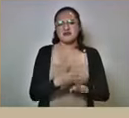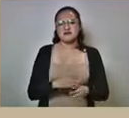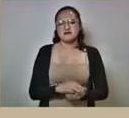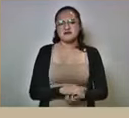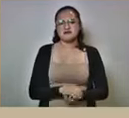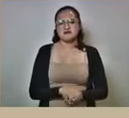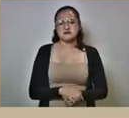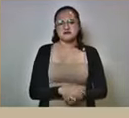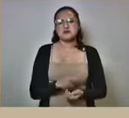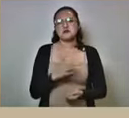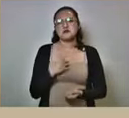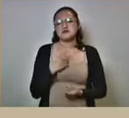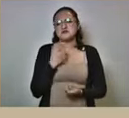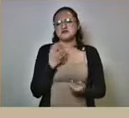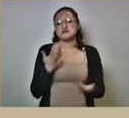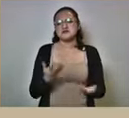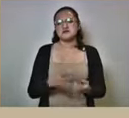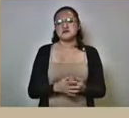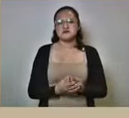es lo que te puedo decir.